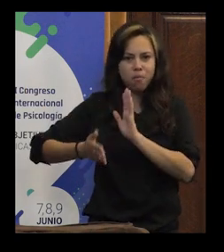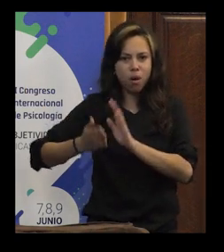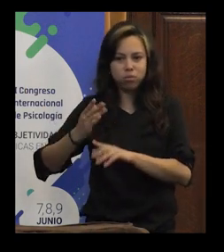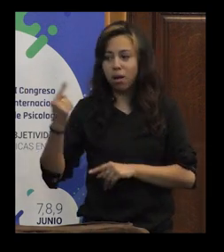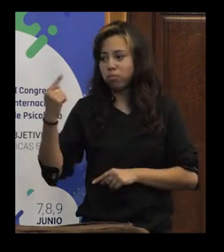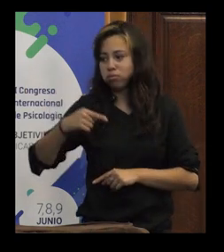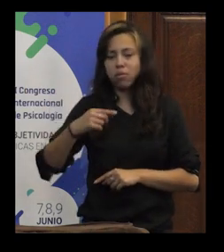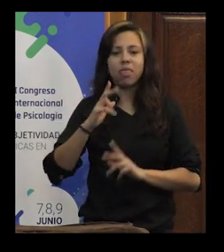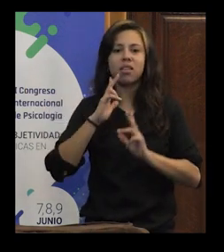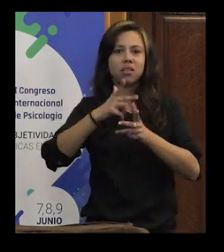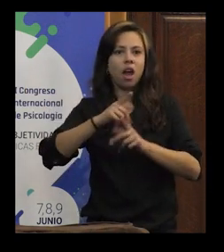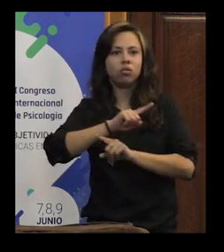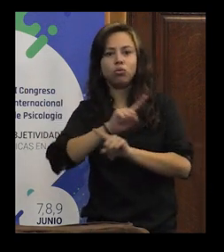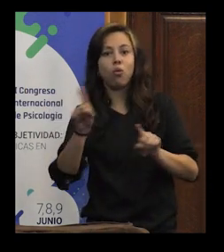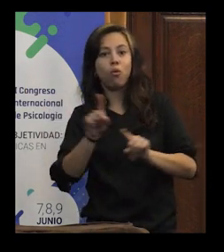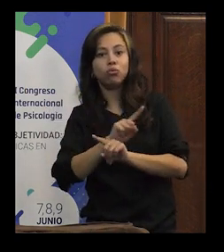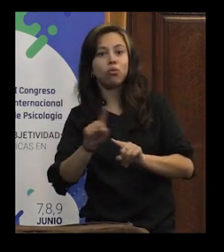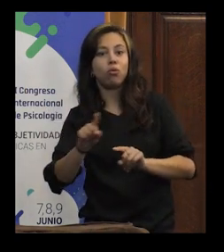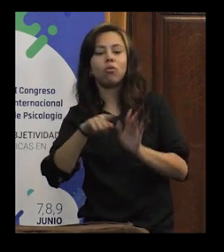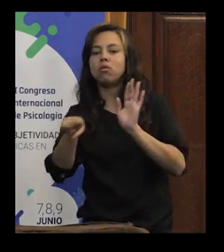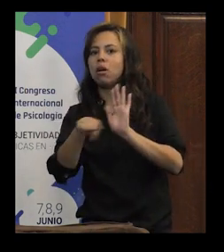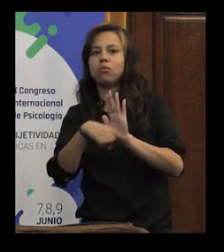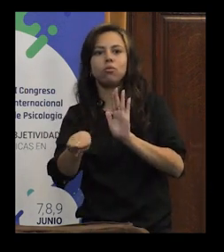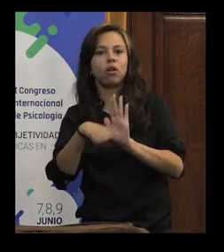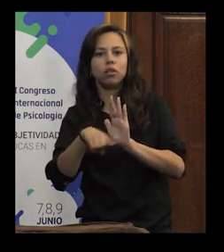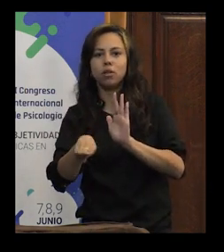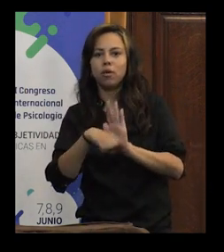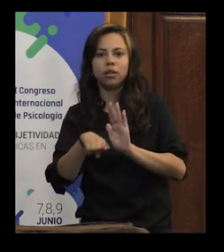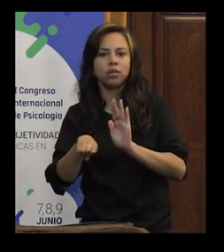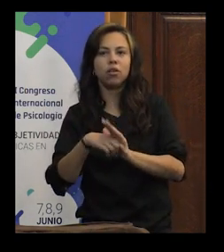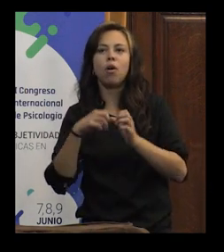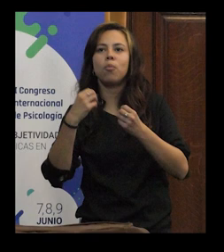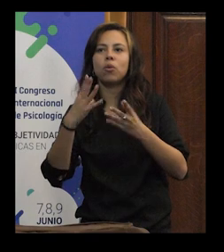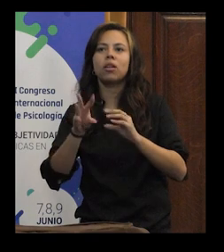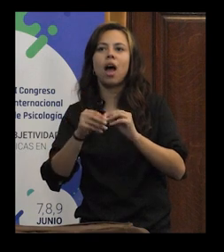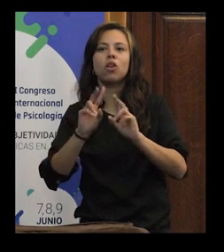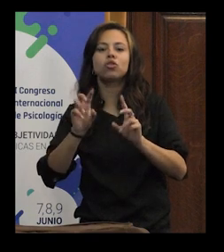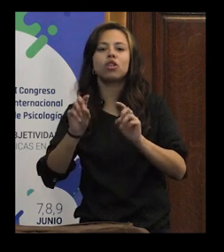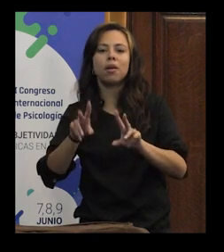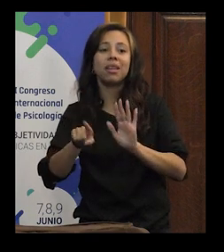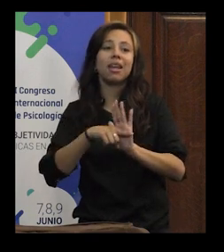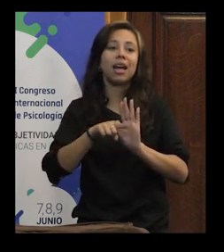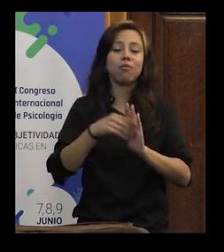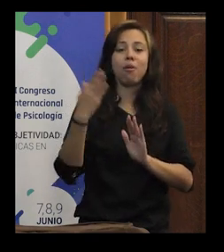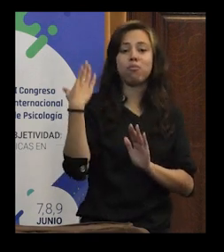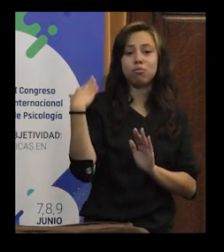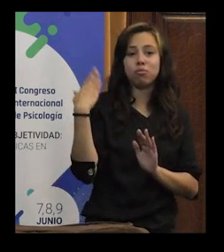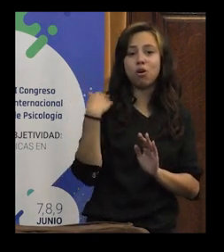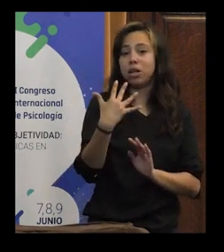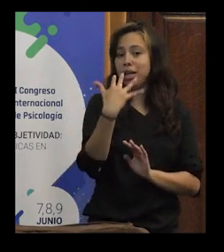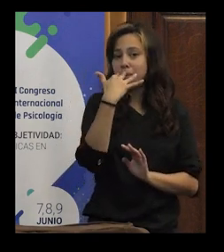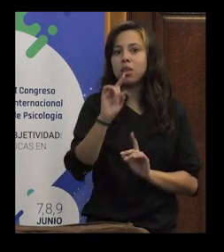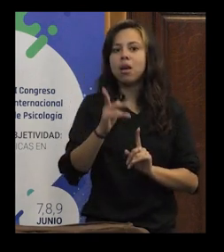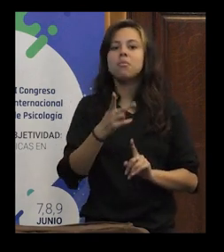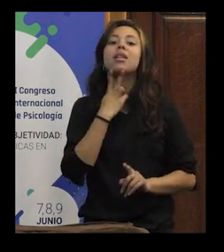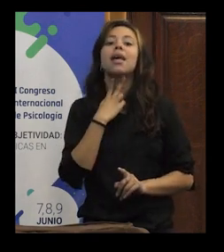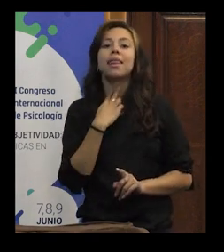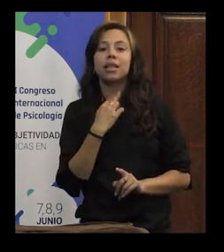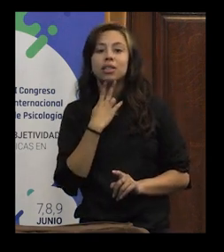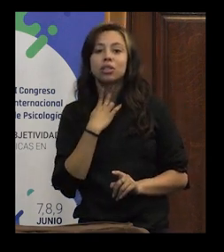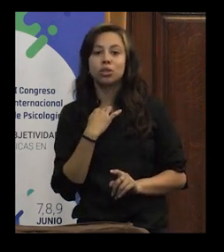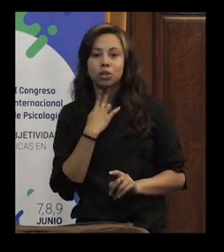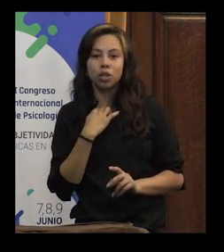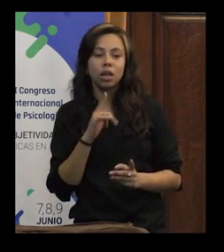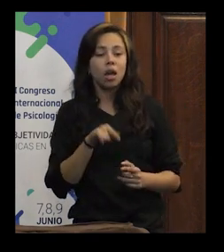efeitos negativos por sua capacidade aditiva e, segundo ela, por el aspecto ridículo